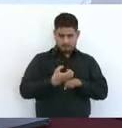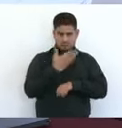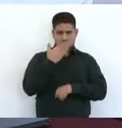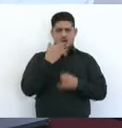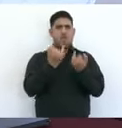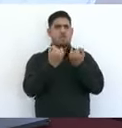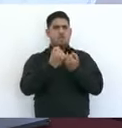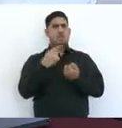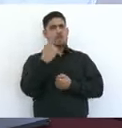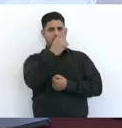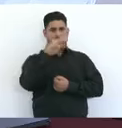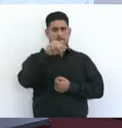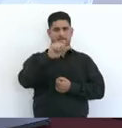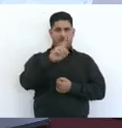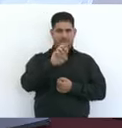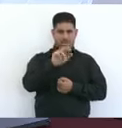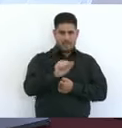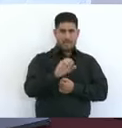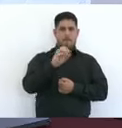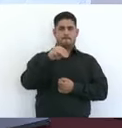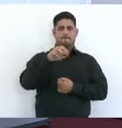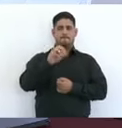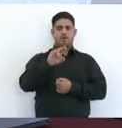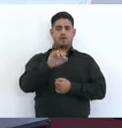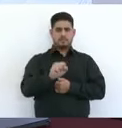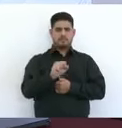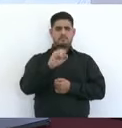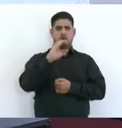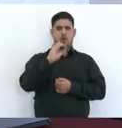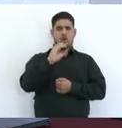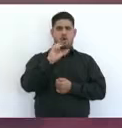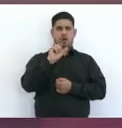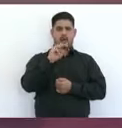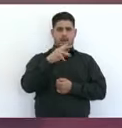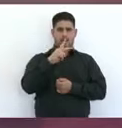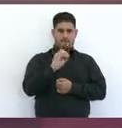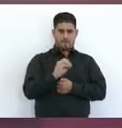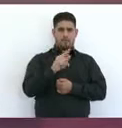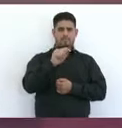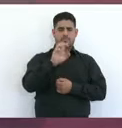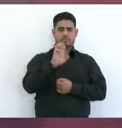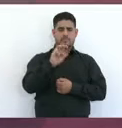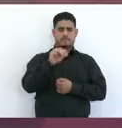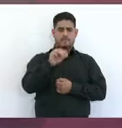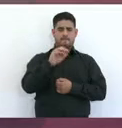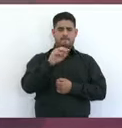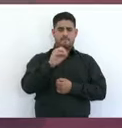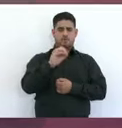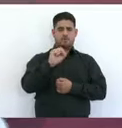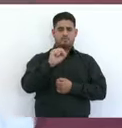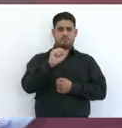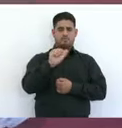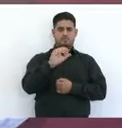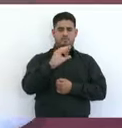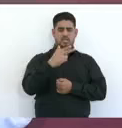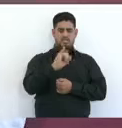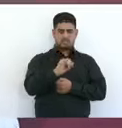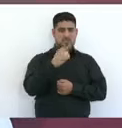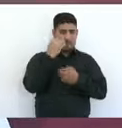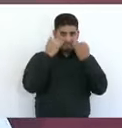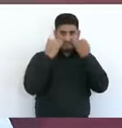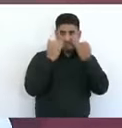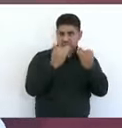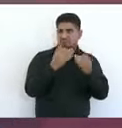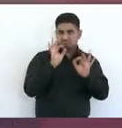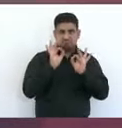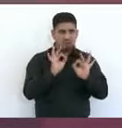al igual que en Madera, Moris, Ocampo y Temozachic, en Chihuahua, son fieles testigos de la transformación que